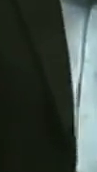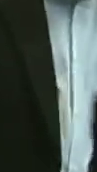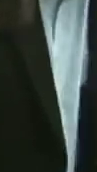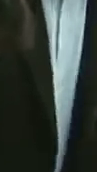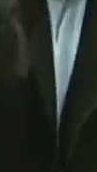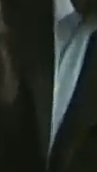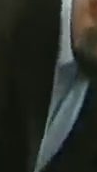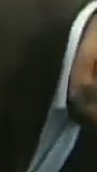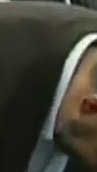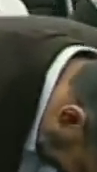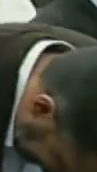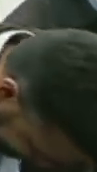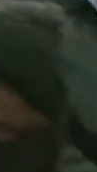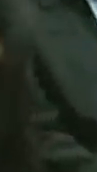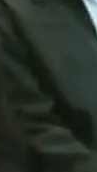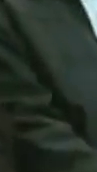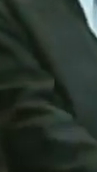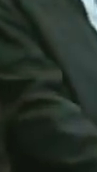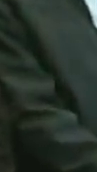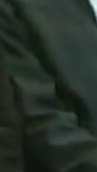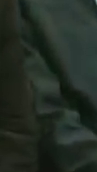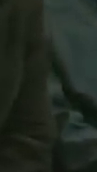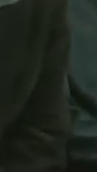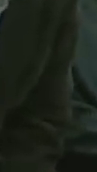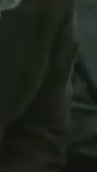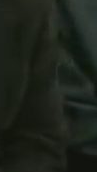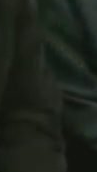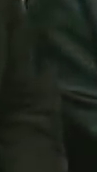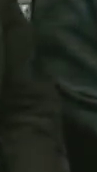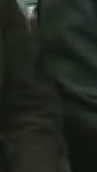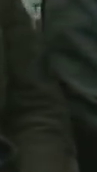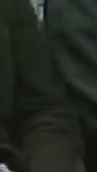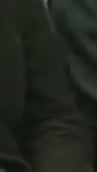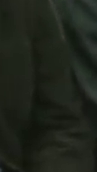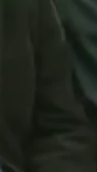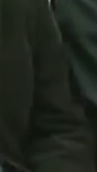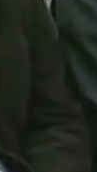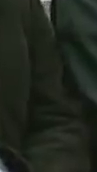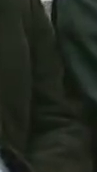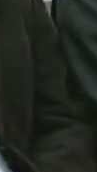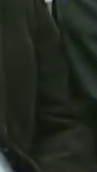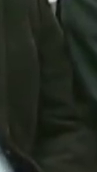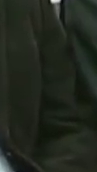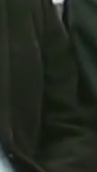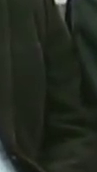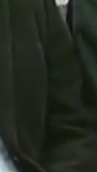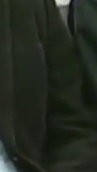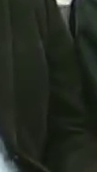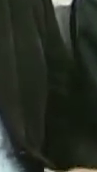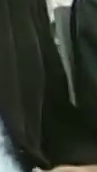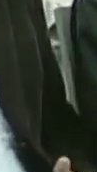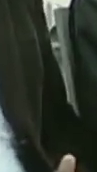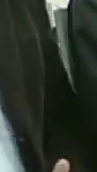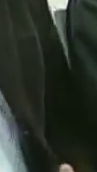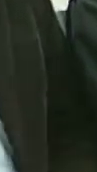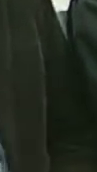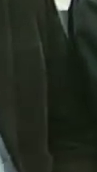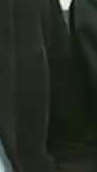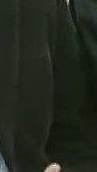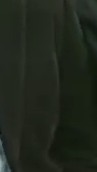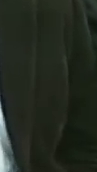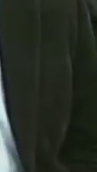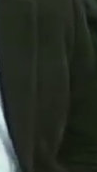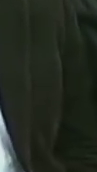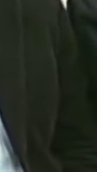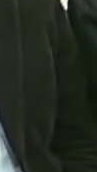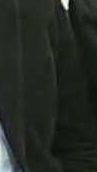muy buenas tardes señoras y señores les damos la más cordial bienvenida a esta plenaria del consejo